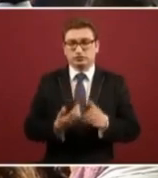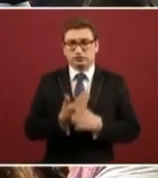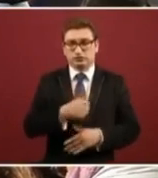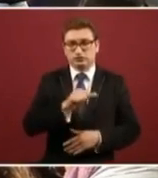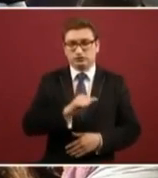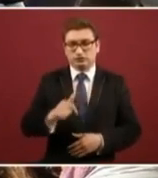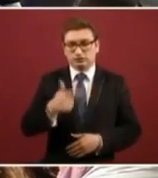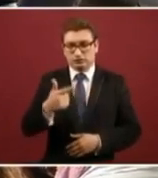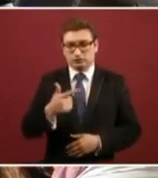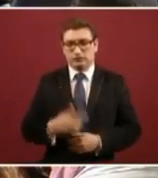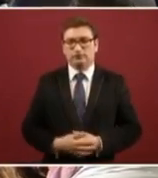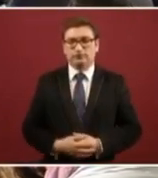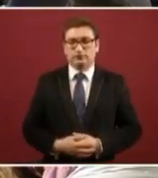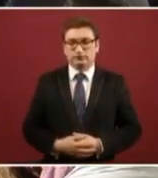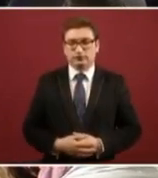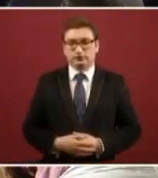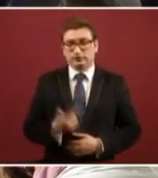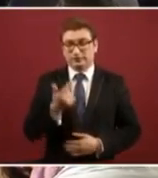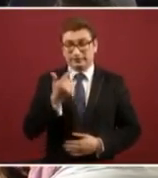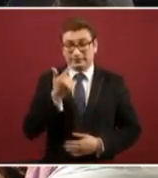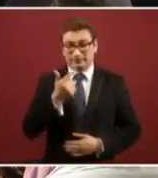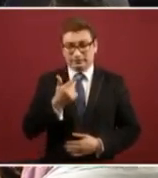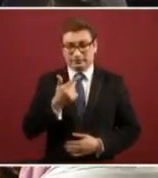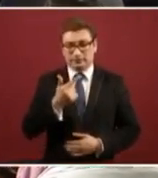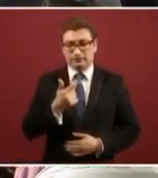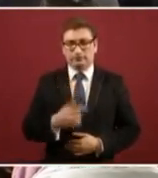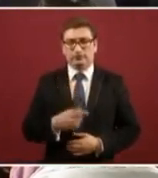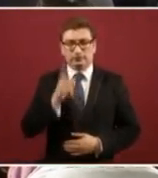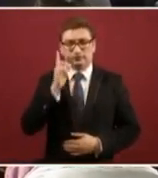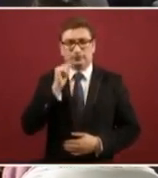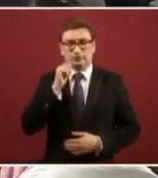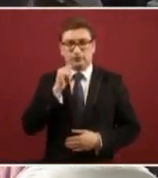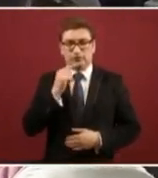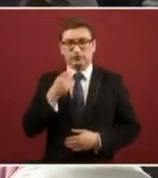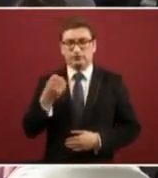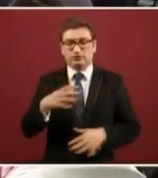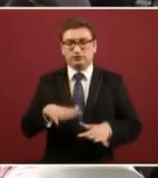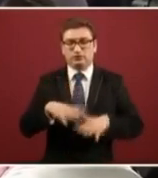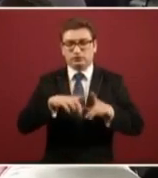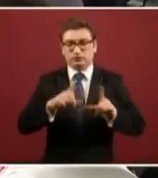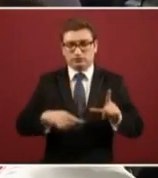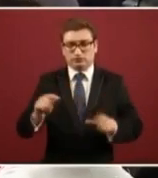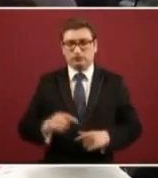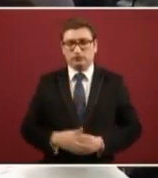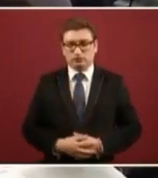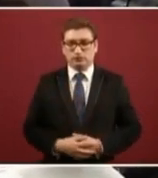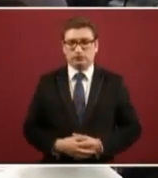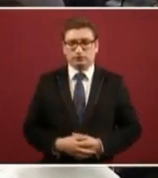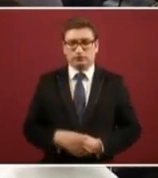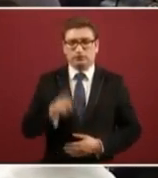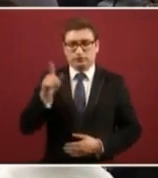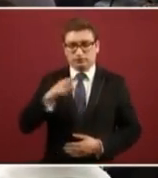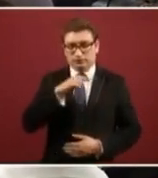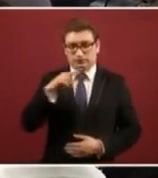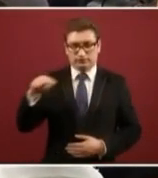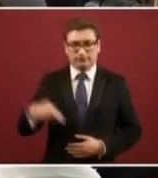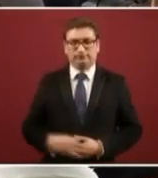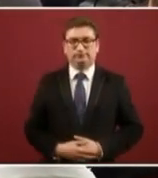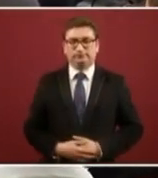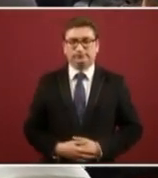de la mañana y a las 7 la conferencia nacional desde Tepic,